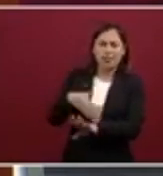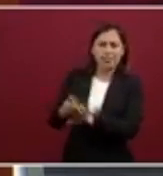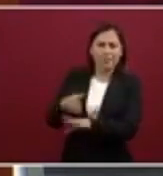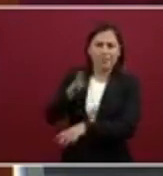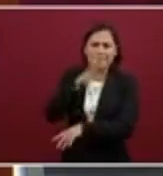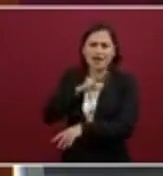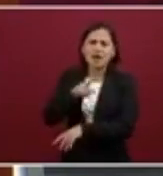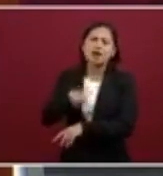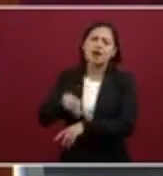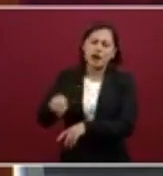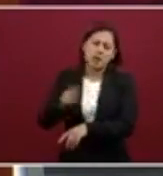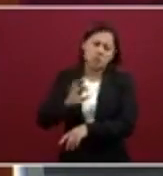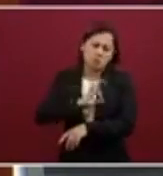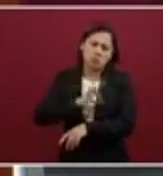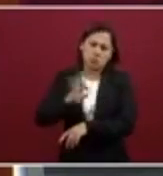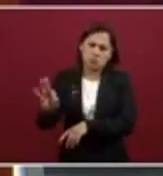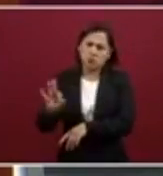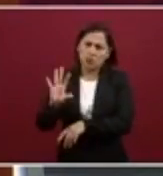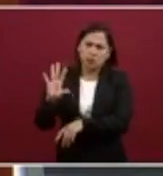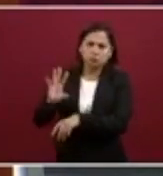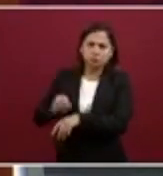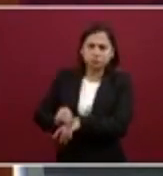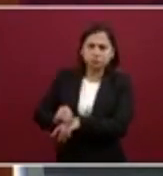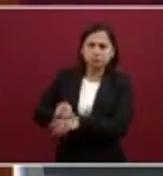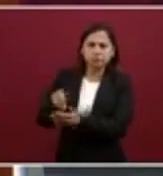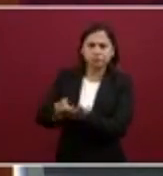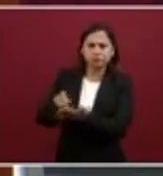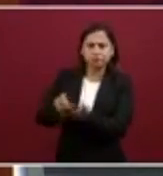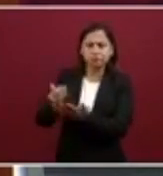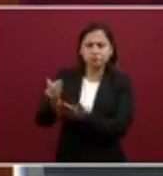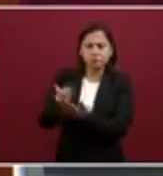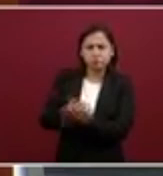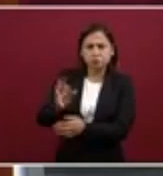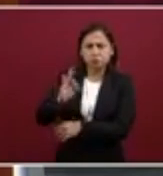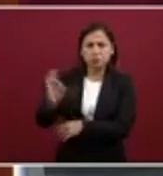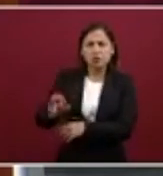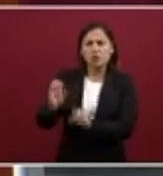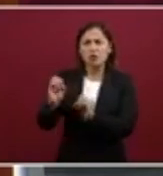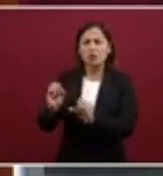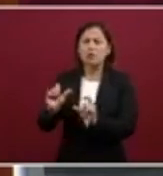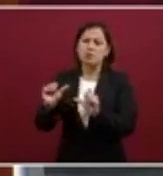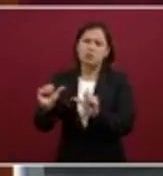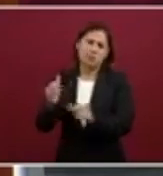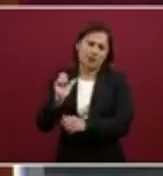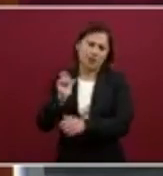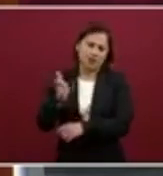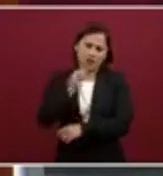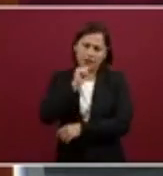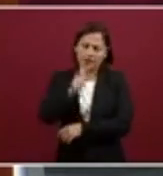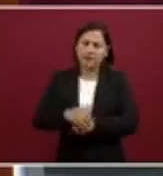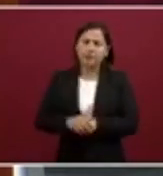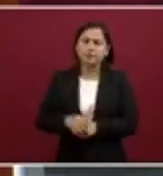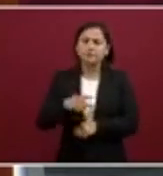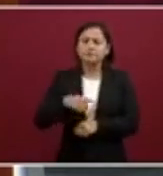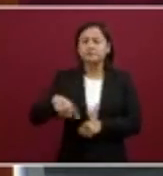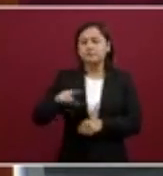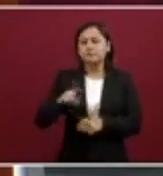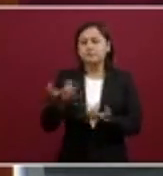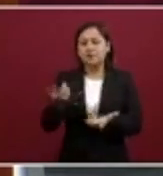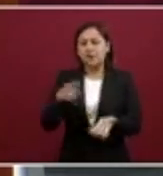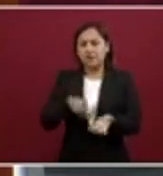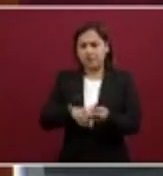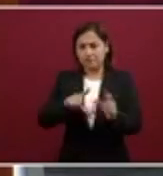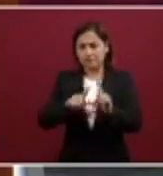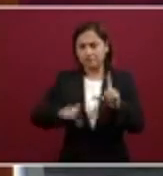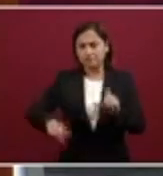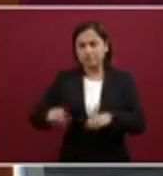producción o venta de productos o la realización de una actividad, que es parte muy importante de la rectoría económica de la nación. Y también